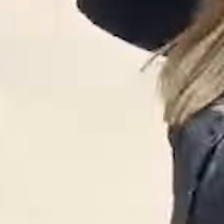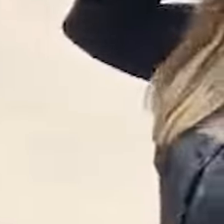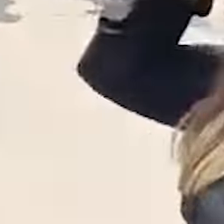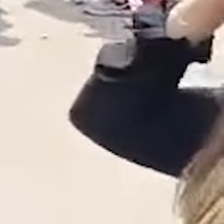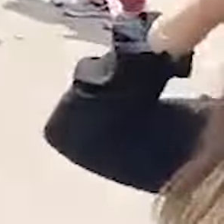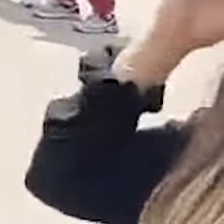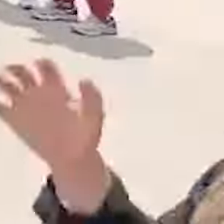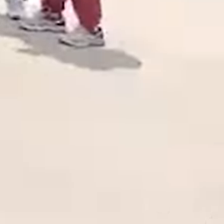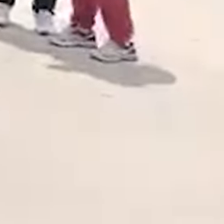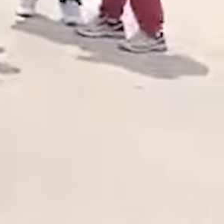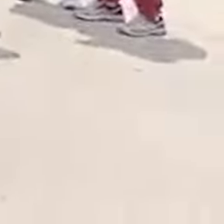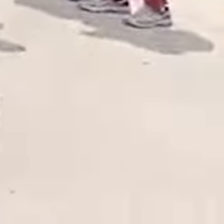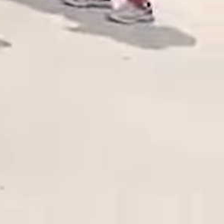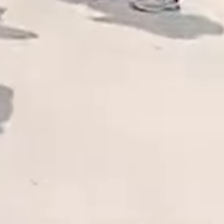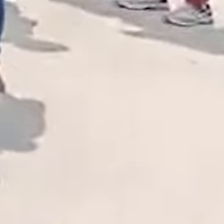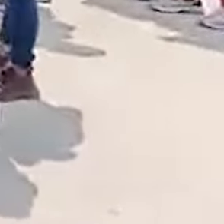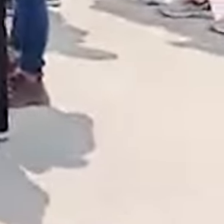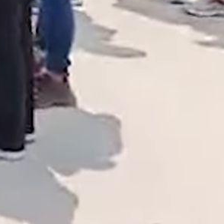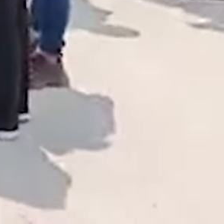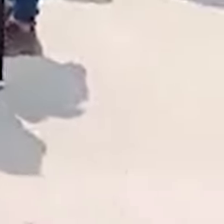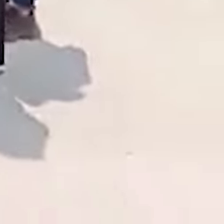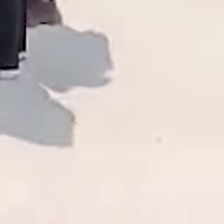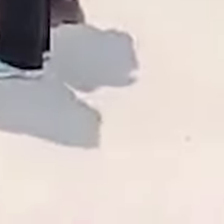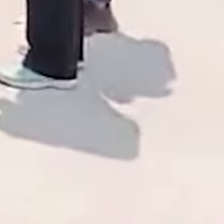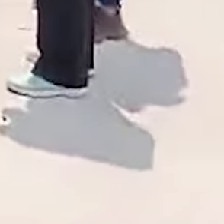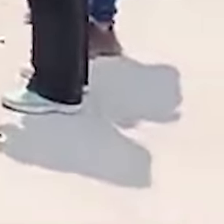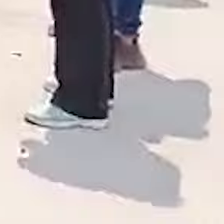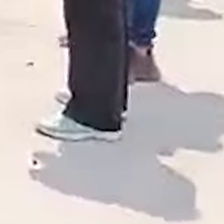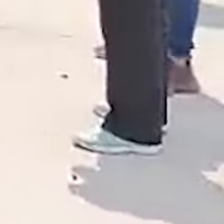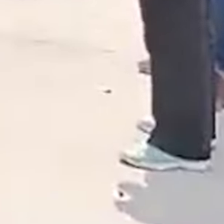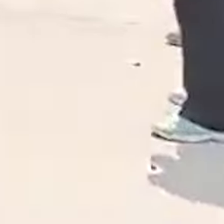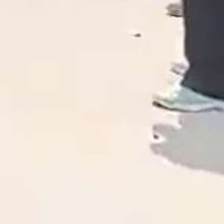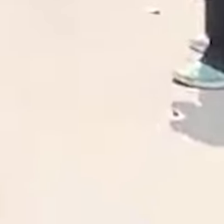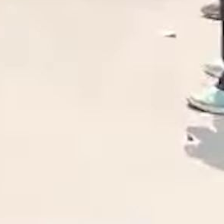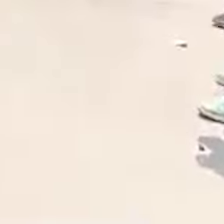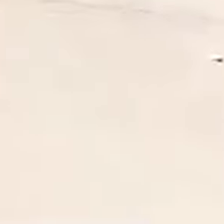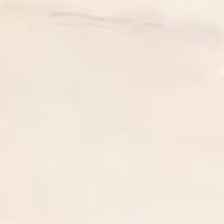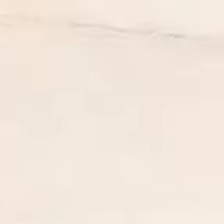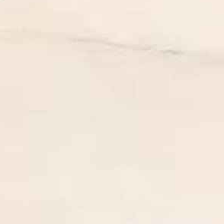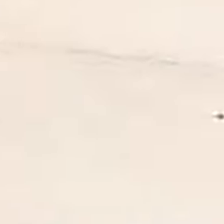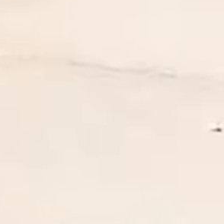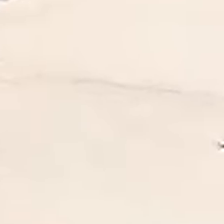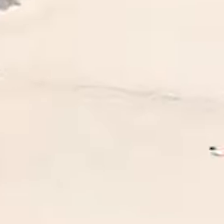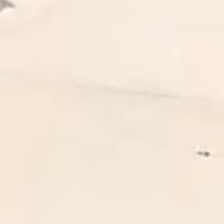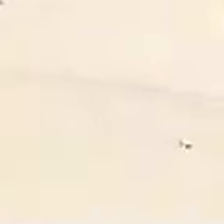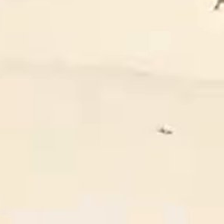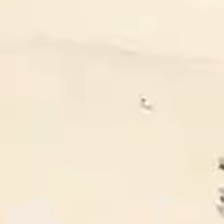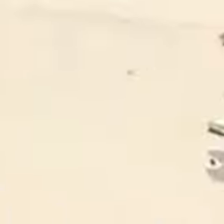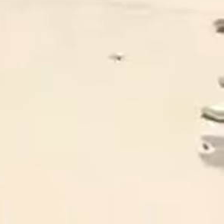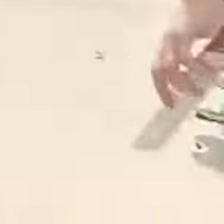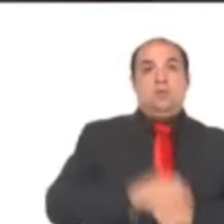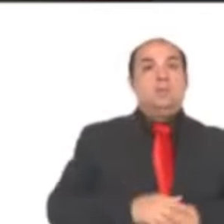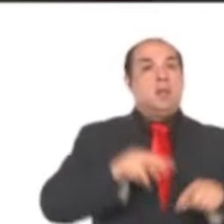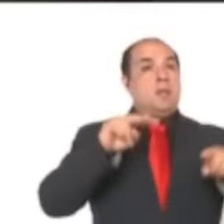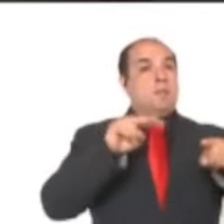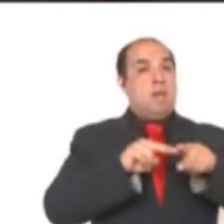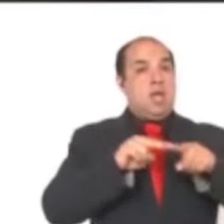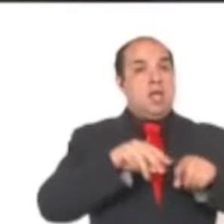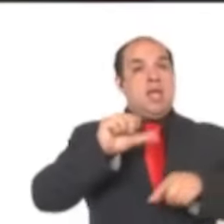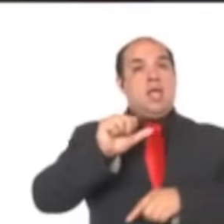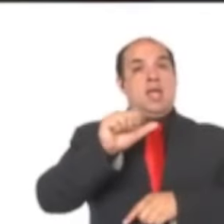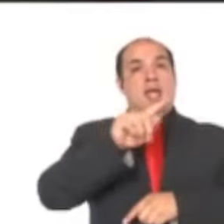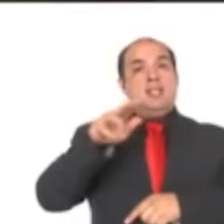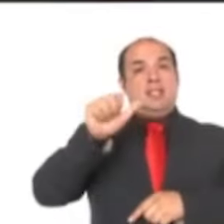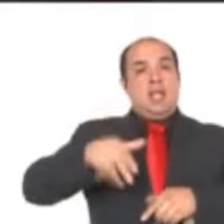por el momento solo están abiertos 18 y se prevé que en junio funcionen en su totalidad. Hoy el Parque Aztlán